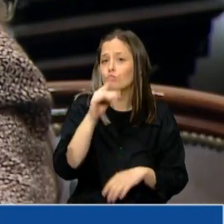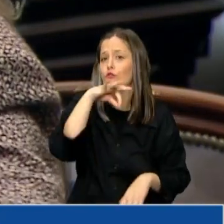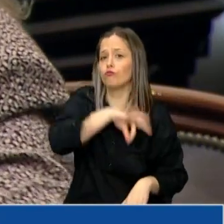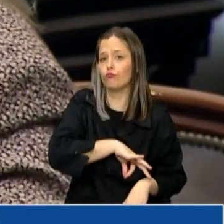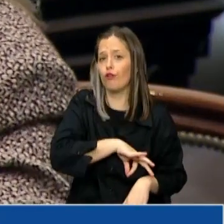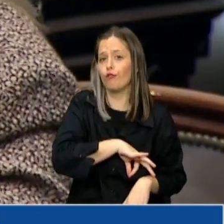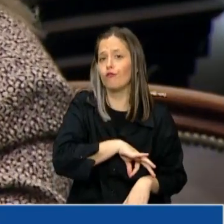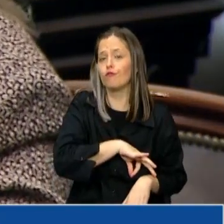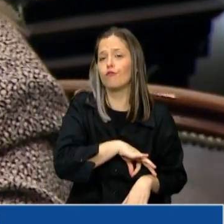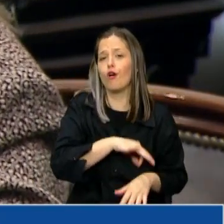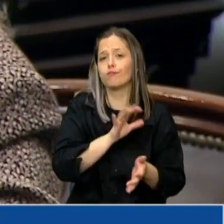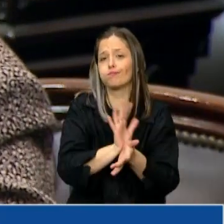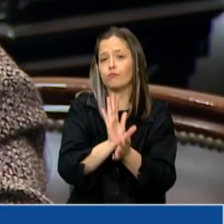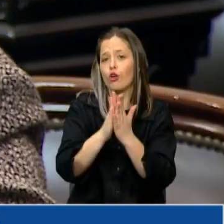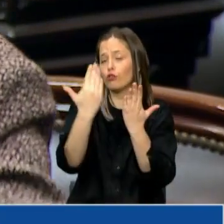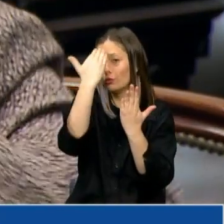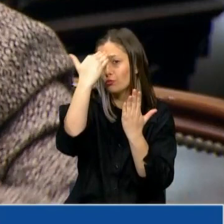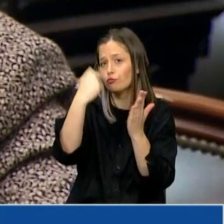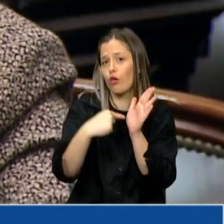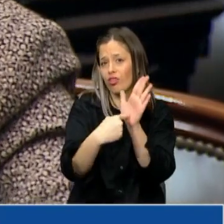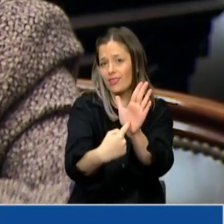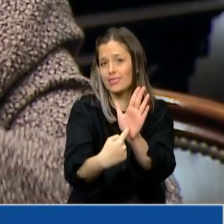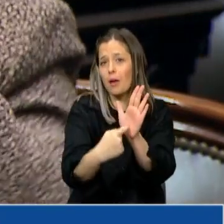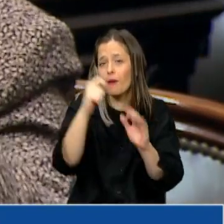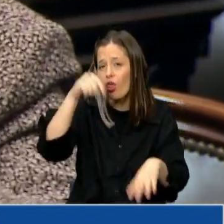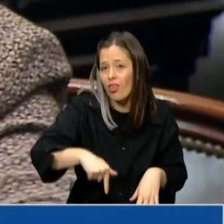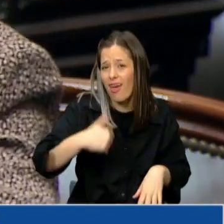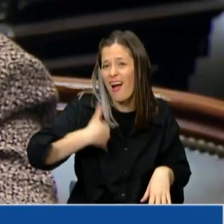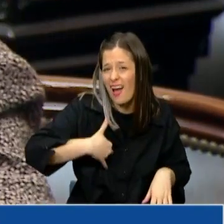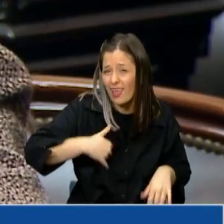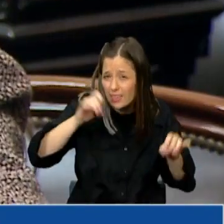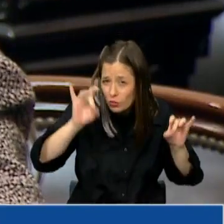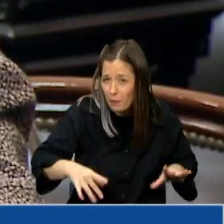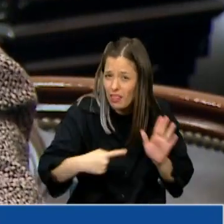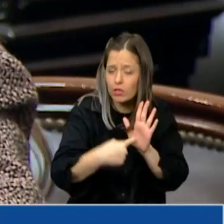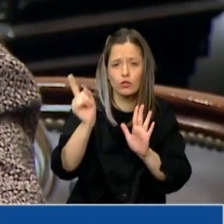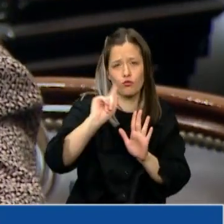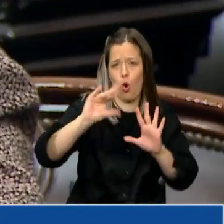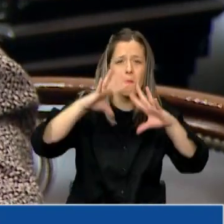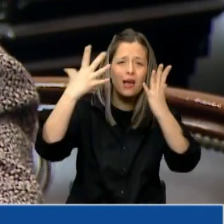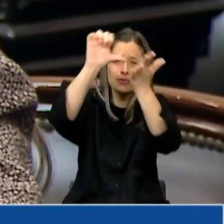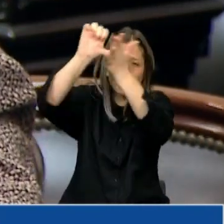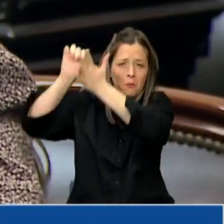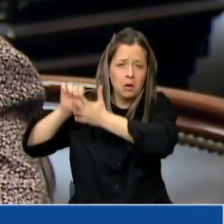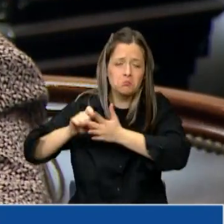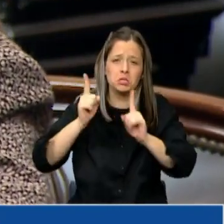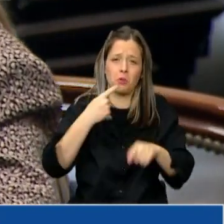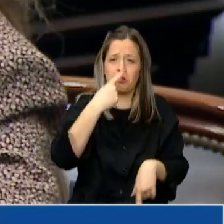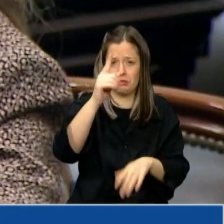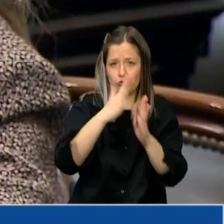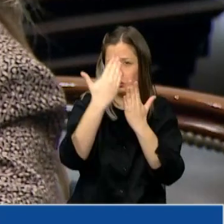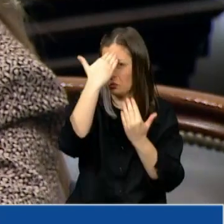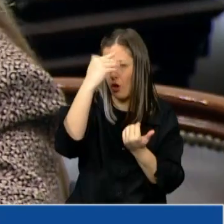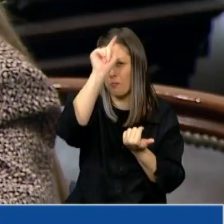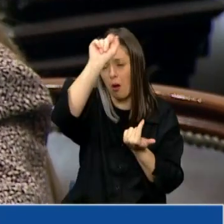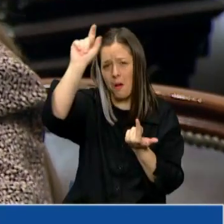del advenimiento del constitucionalismo social no en nuestro país, en el mundo, que atraviesa los tiempos y